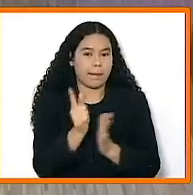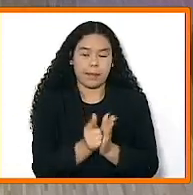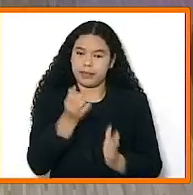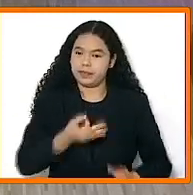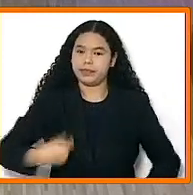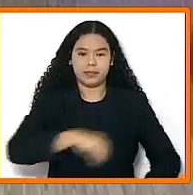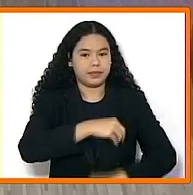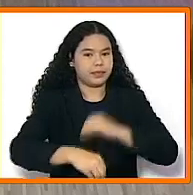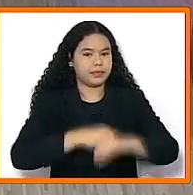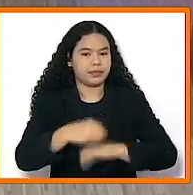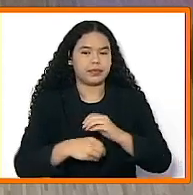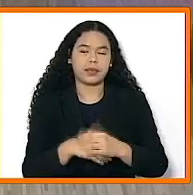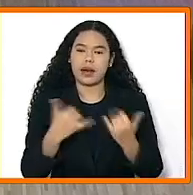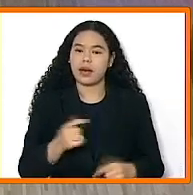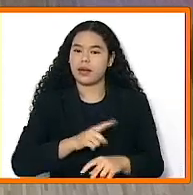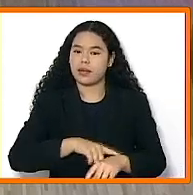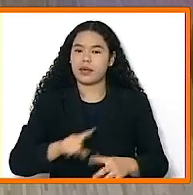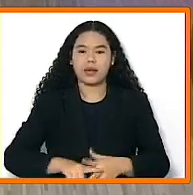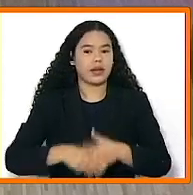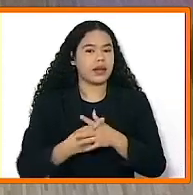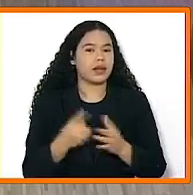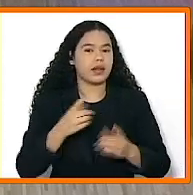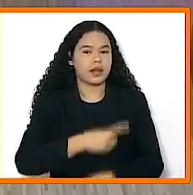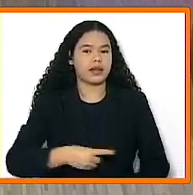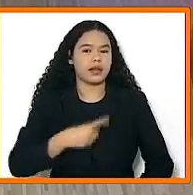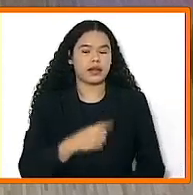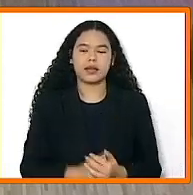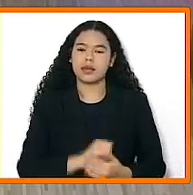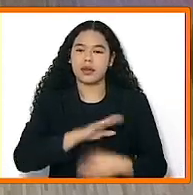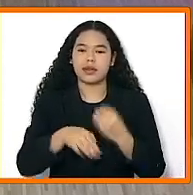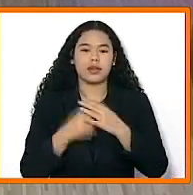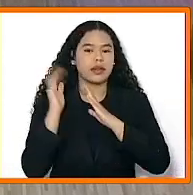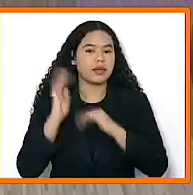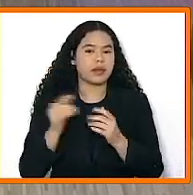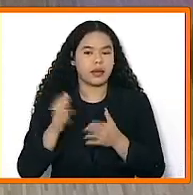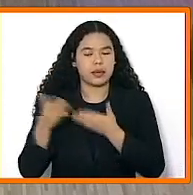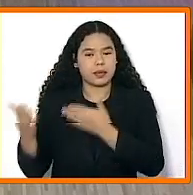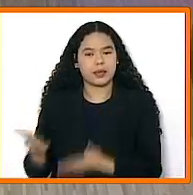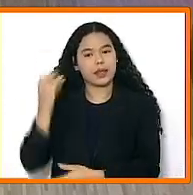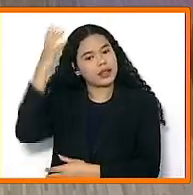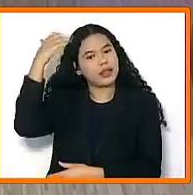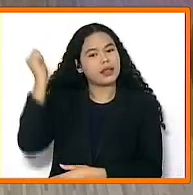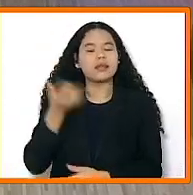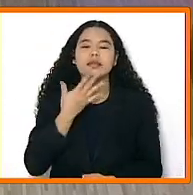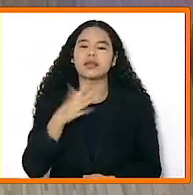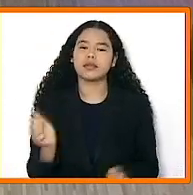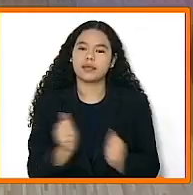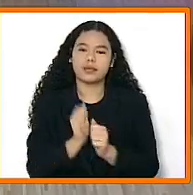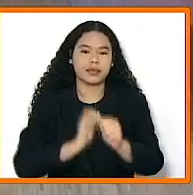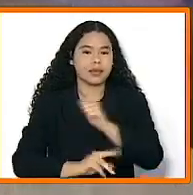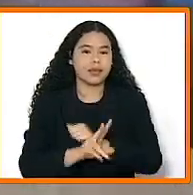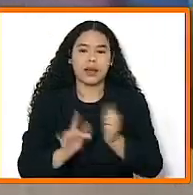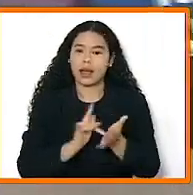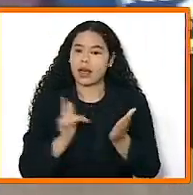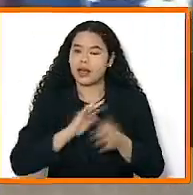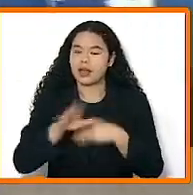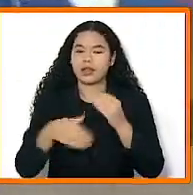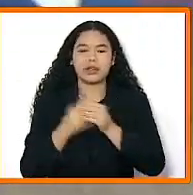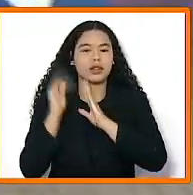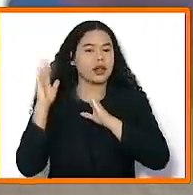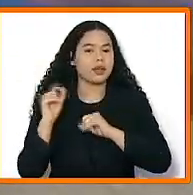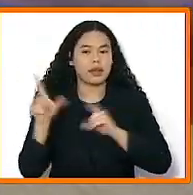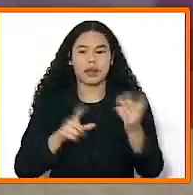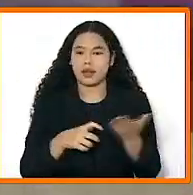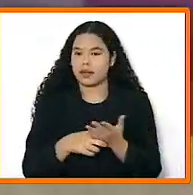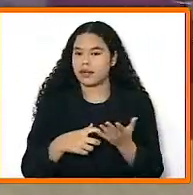nuestros sorteos. Y es momento de iniciar con nuestra diversión, por eso te dejamos con Charlene, quien te va a dar la suerte en premiados. Gracias, Tatiana. Espero que tengas tu boleto en